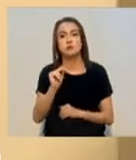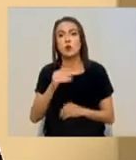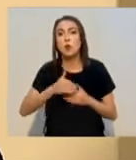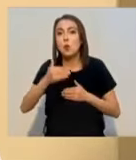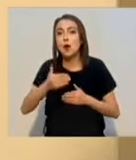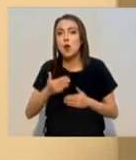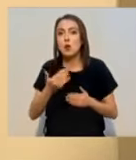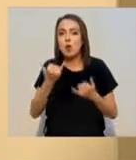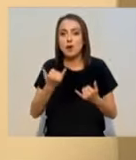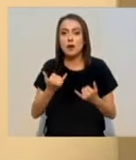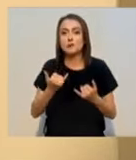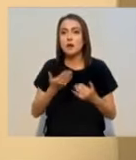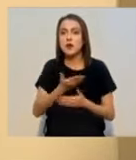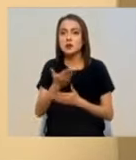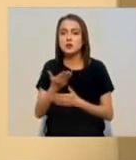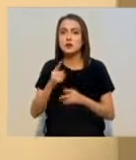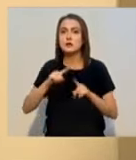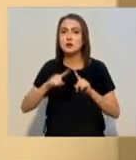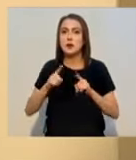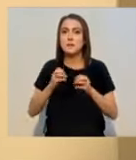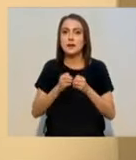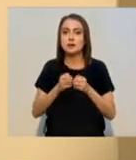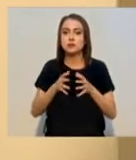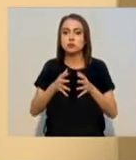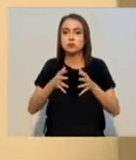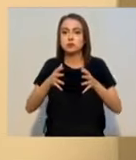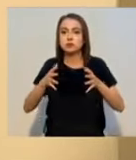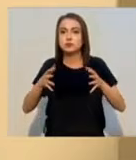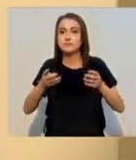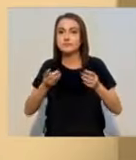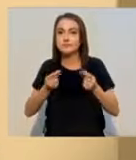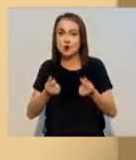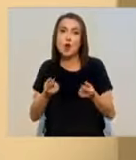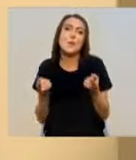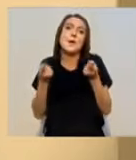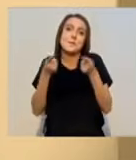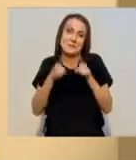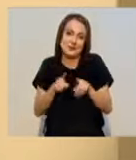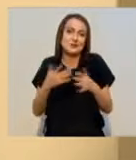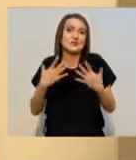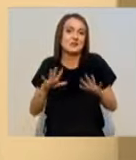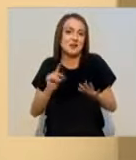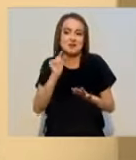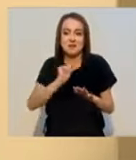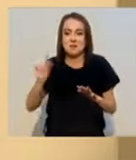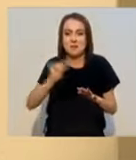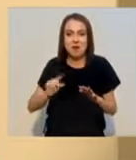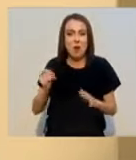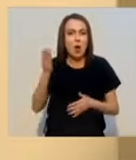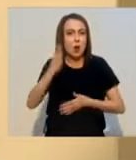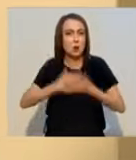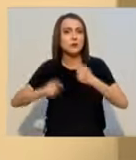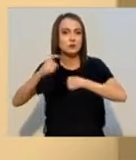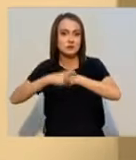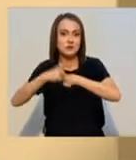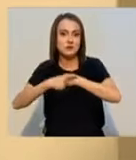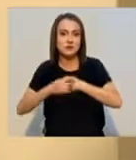las cosas de repente comienzan a crecer exponencialmente, como ha sucedido en algunas semanas o algunas